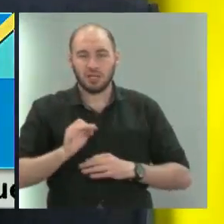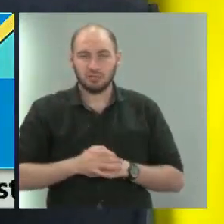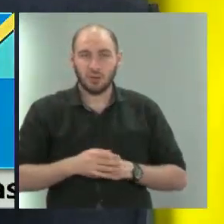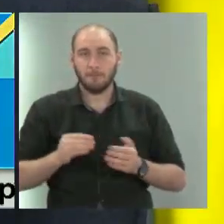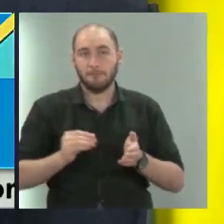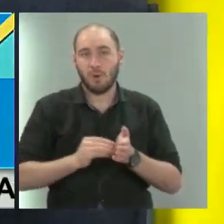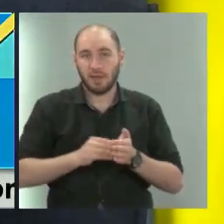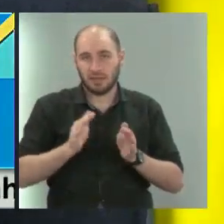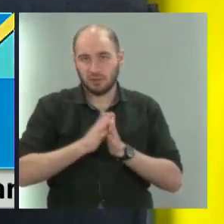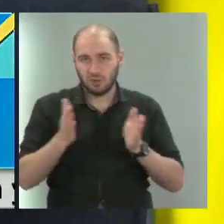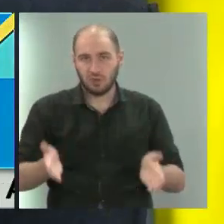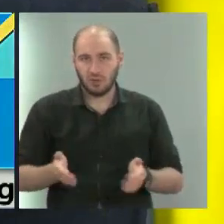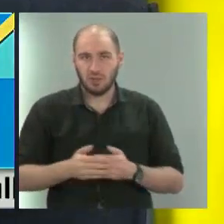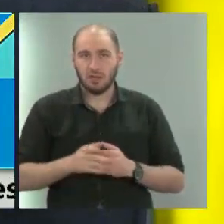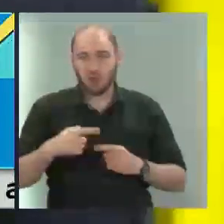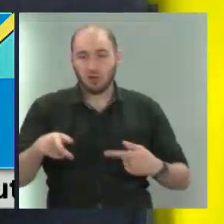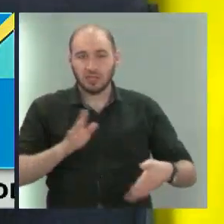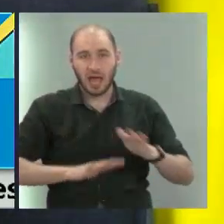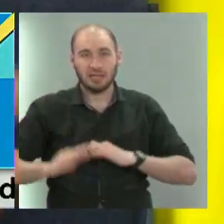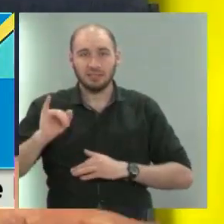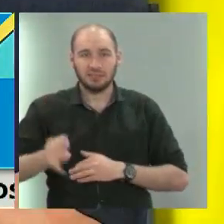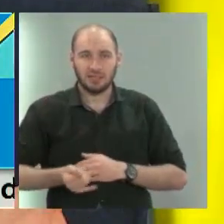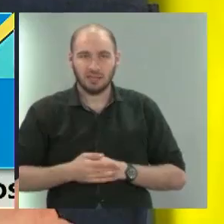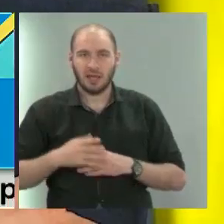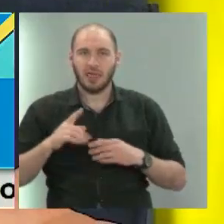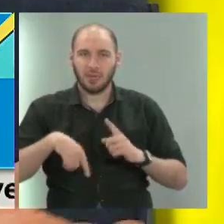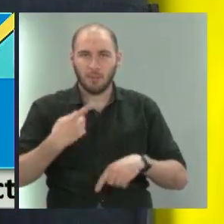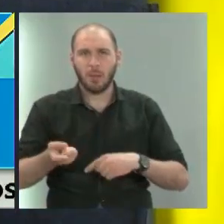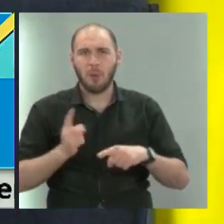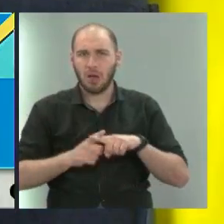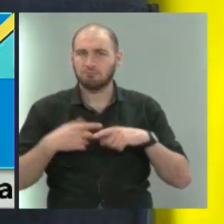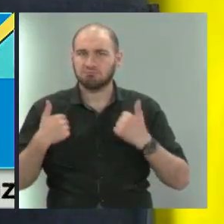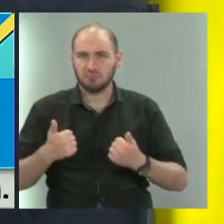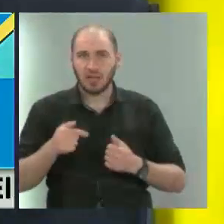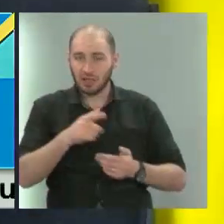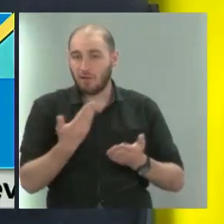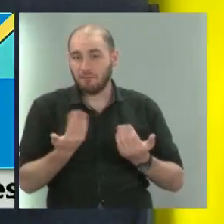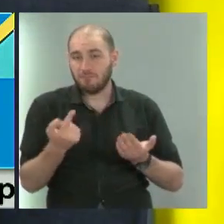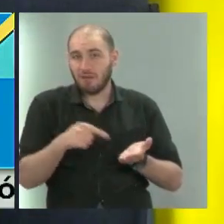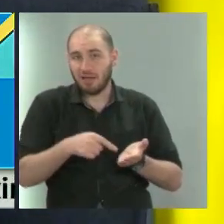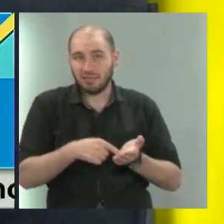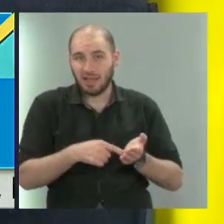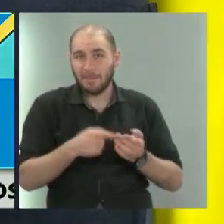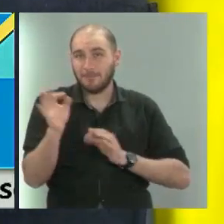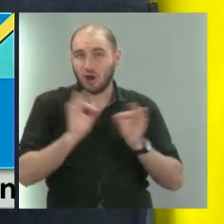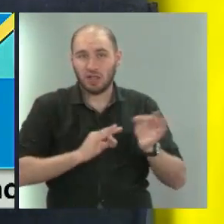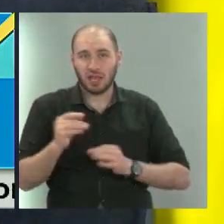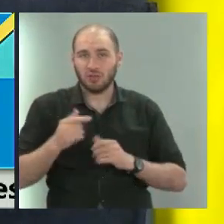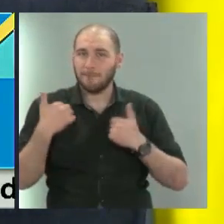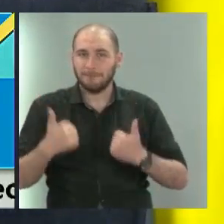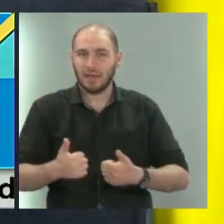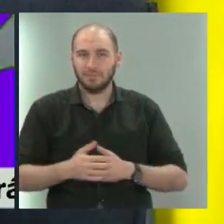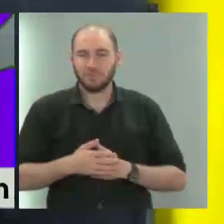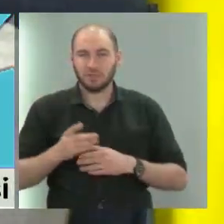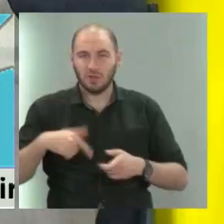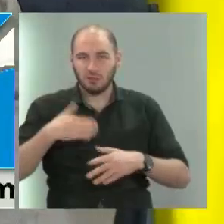un momento determinado que se han llevado a la práctica y que son exitosos. Esto es lo que nos hace falta, tener proyectos exitosos